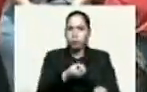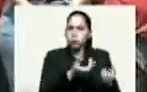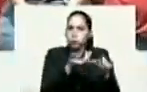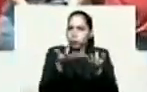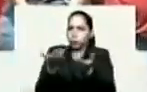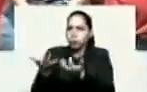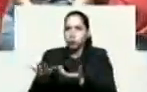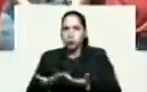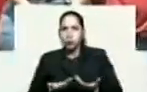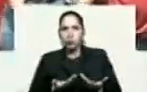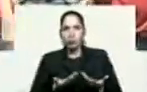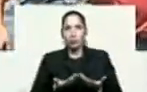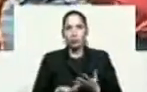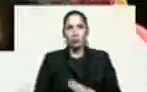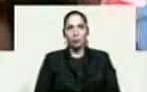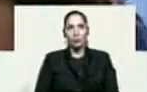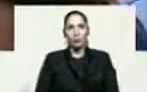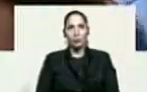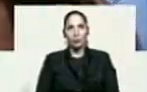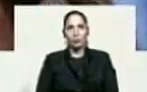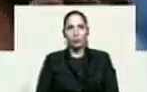serranía?